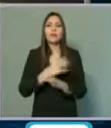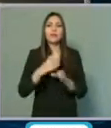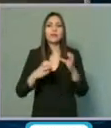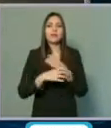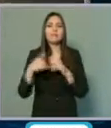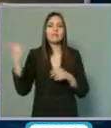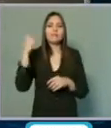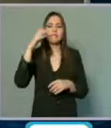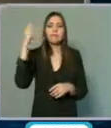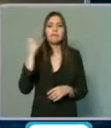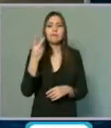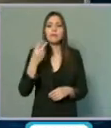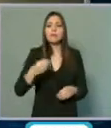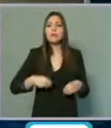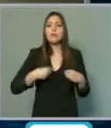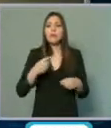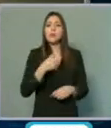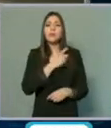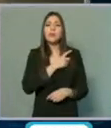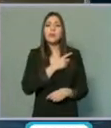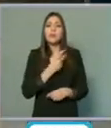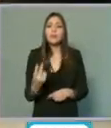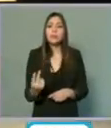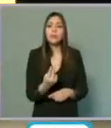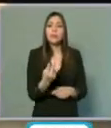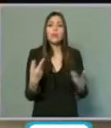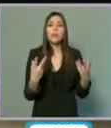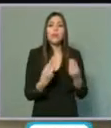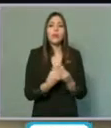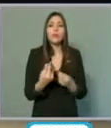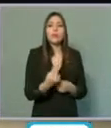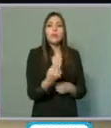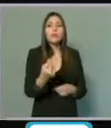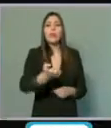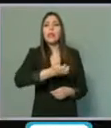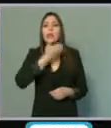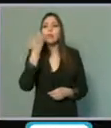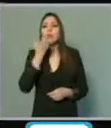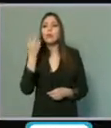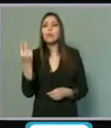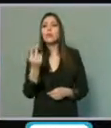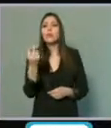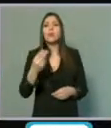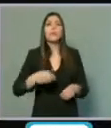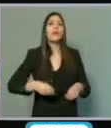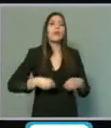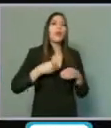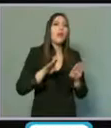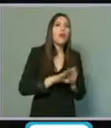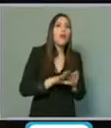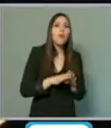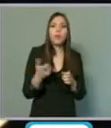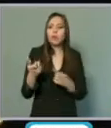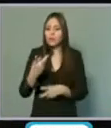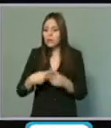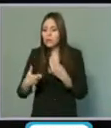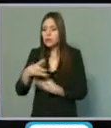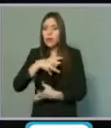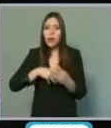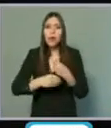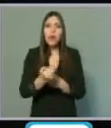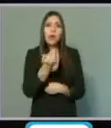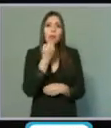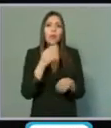Y entonces tienen que sobrevivir juntos, incluso ir a la escuela, ver cómo se las arreglan para sobrevivir, para comer, para todo eso,